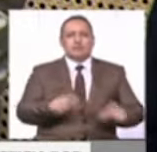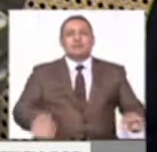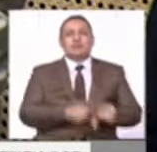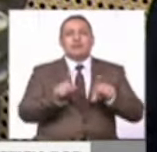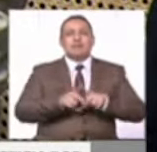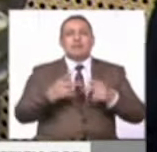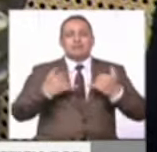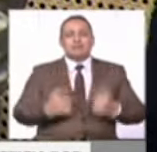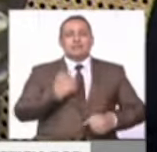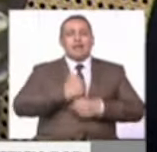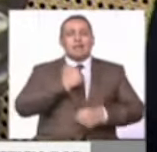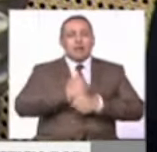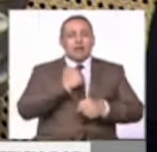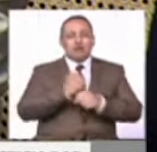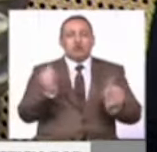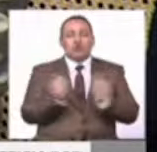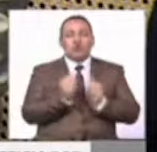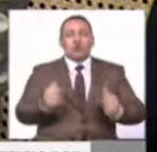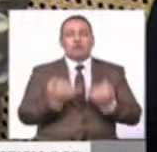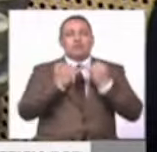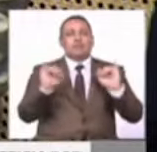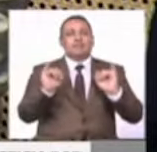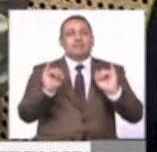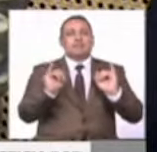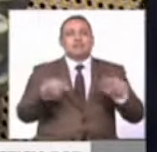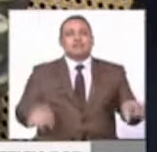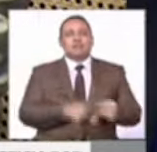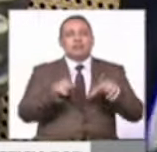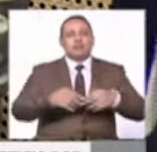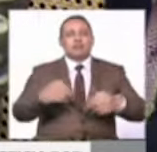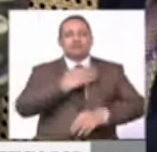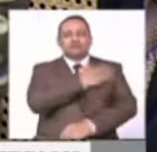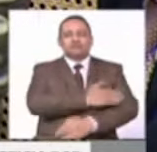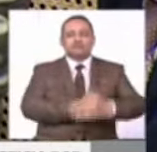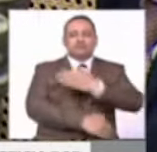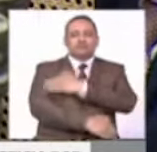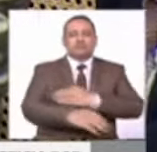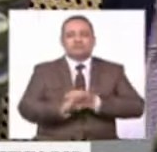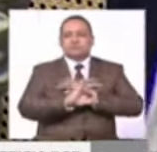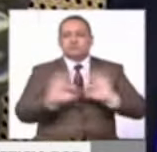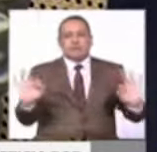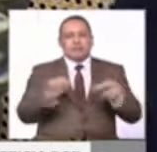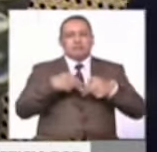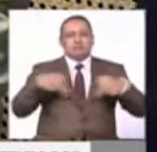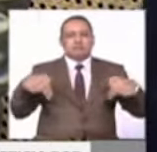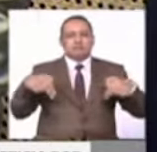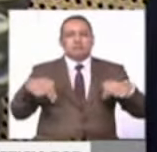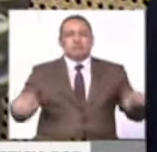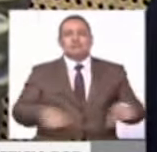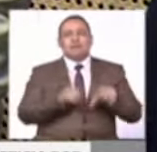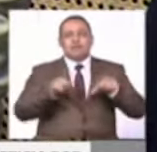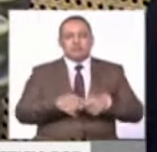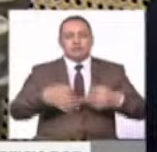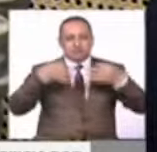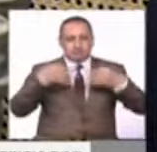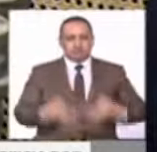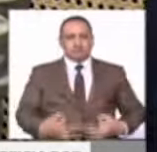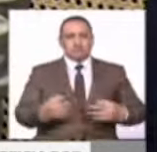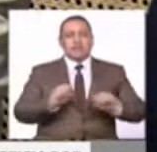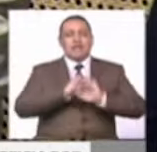actuando con Independencia imparcialidad idoneidad